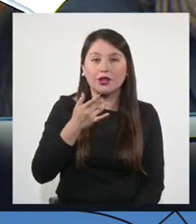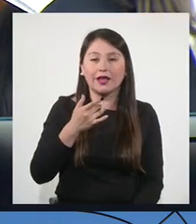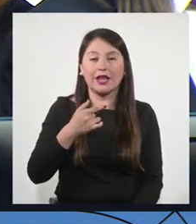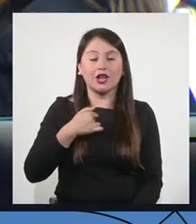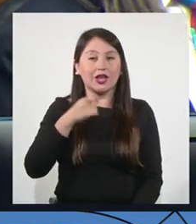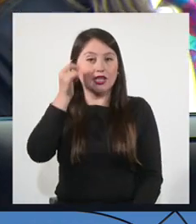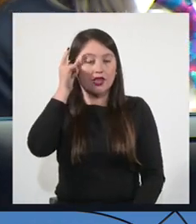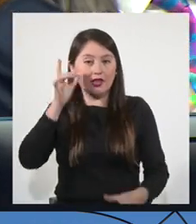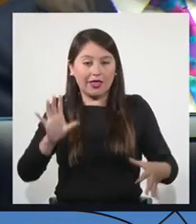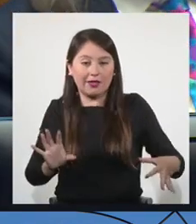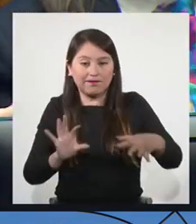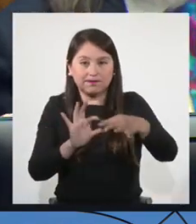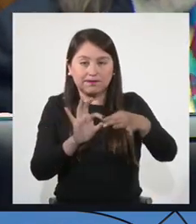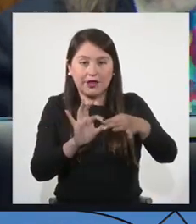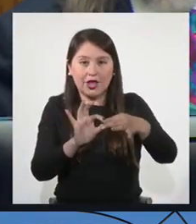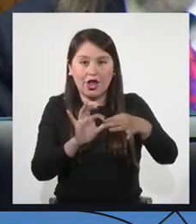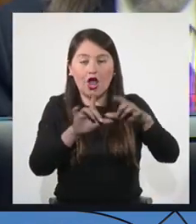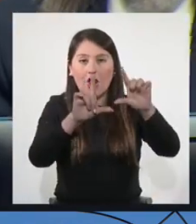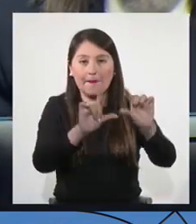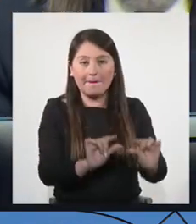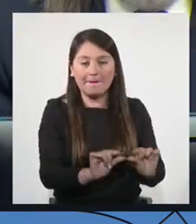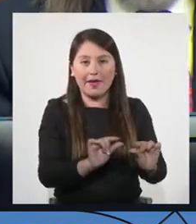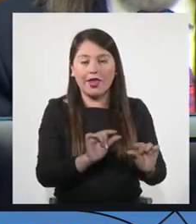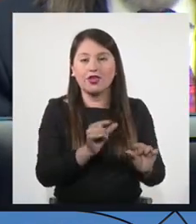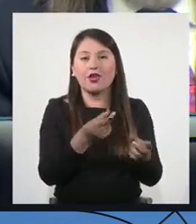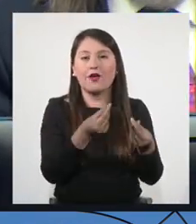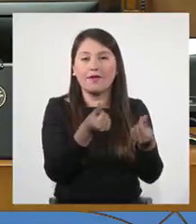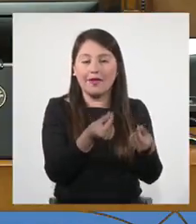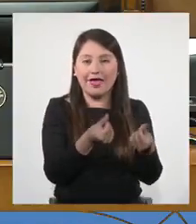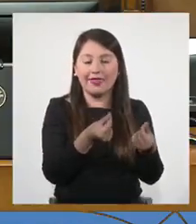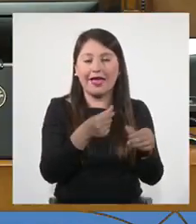la rebaja del transporte público para los adultos mayores.